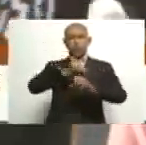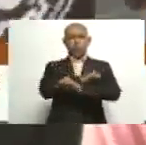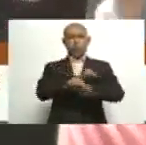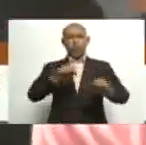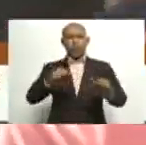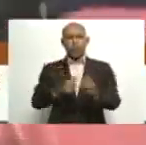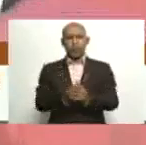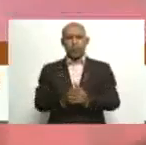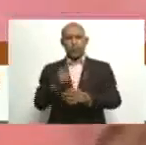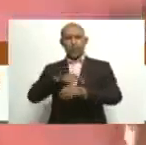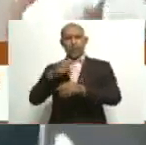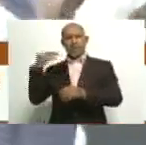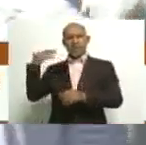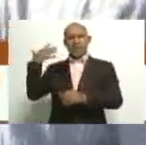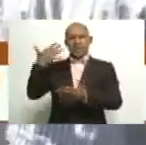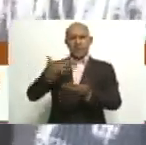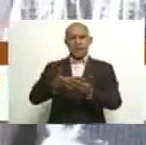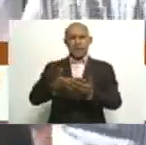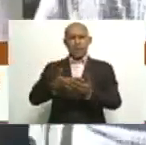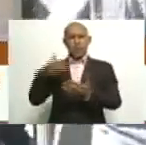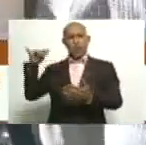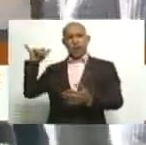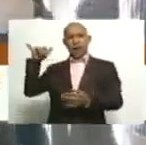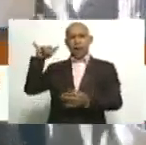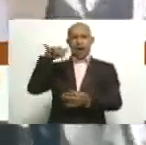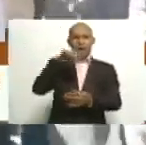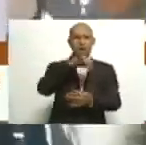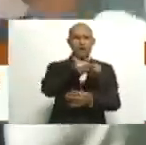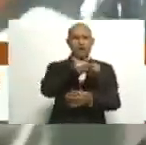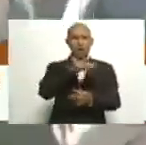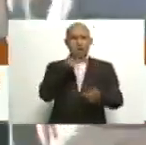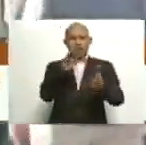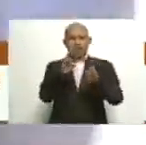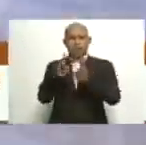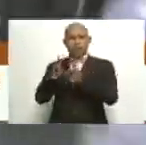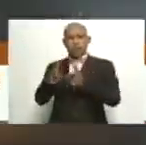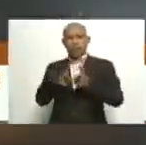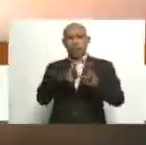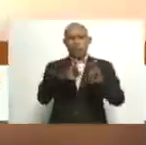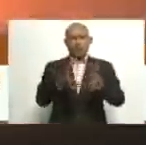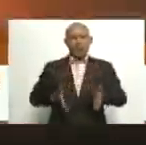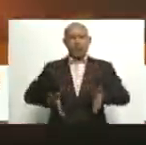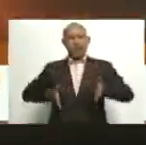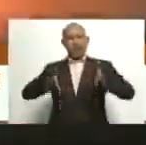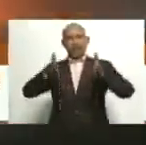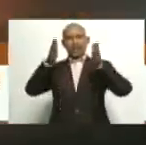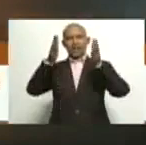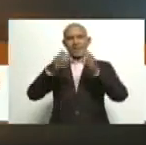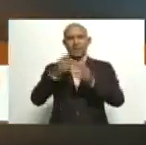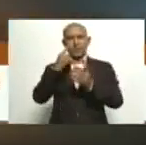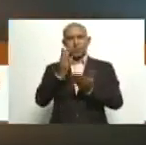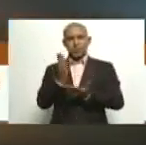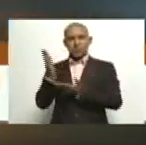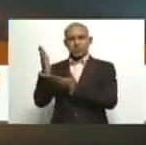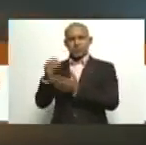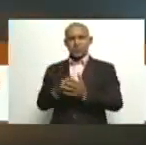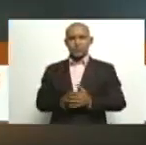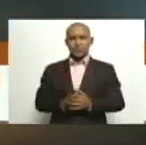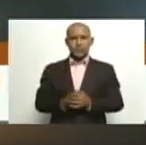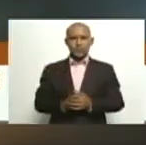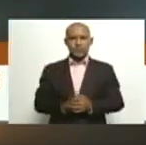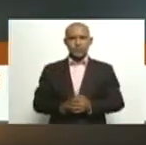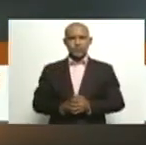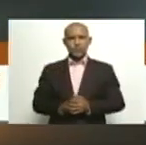al tiempo que un avión de combate israelí atacó con misiles a una infraestructura residencial cerca del campo